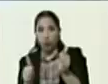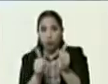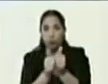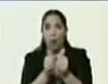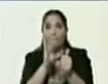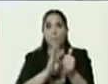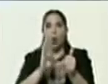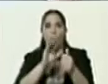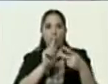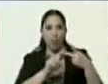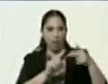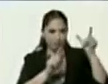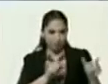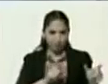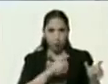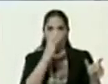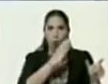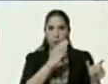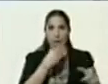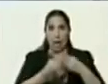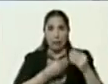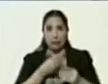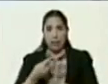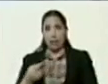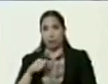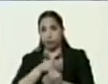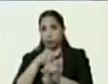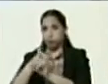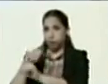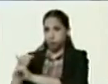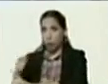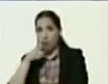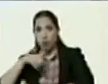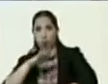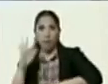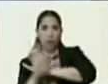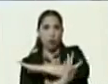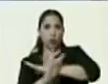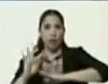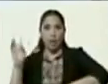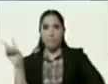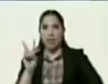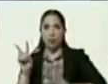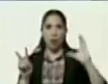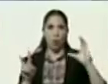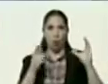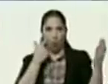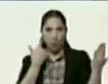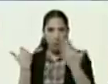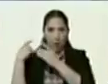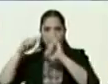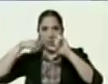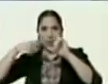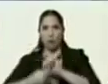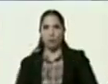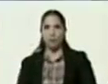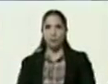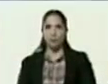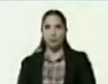para hacerle daño a poblaciones en la frontera de Venezuela con Colombia adelante testimonio